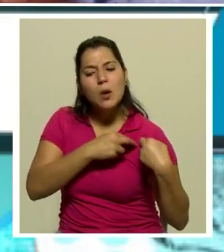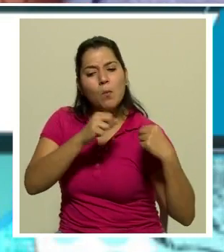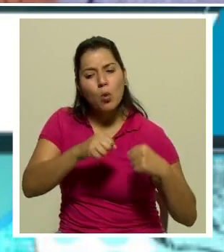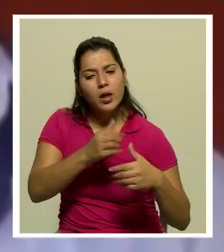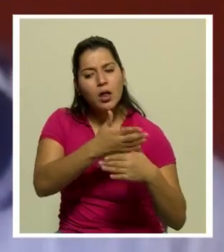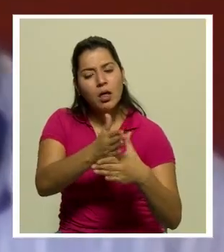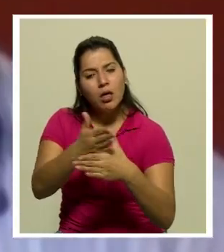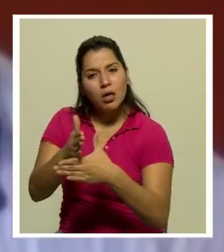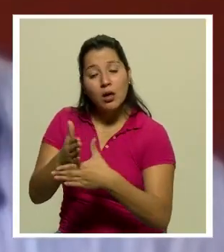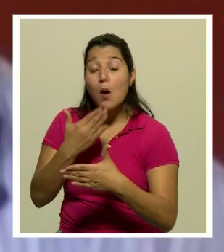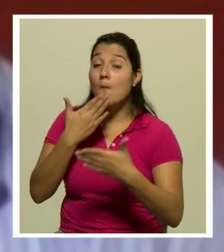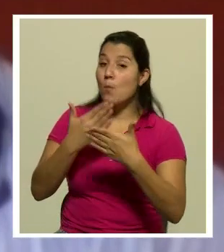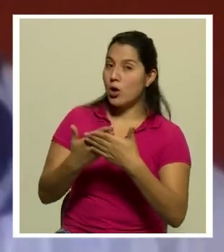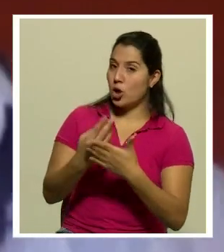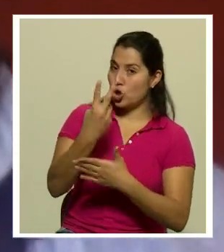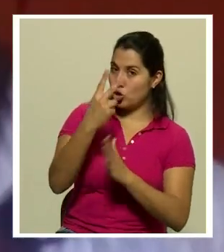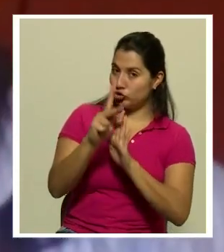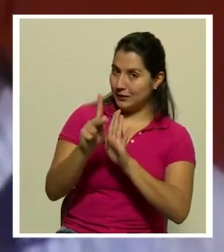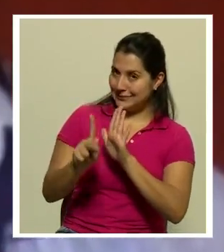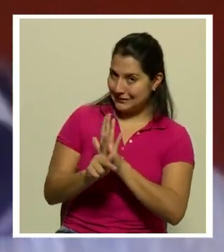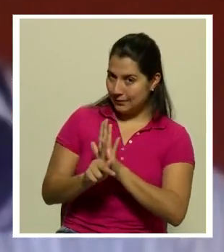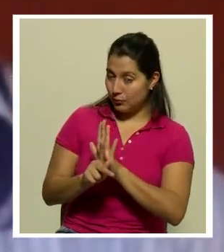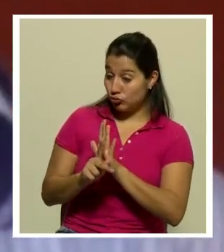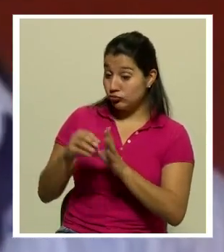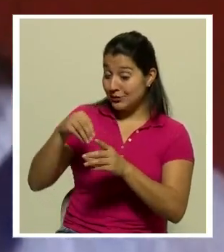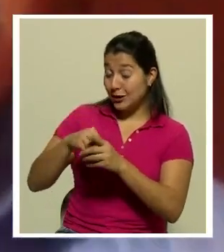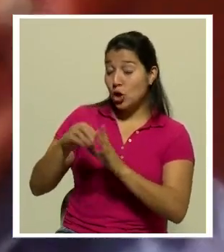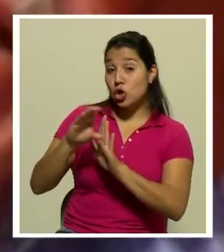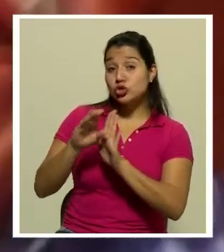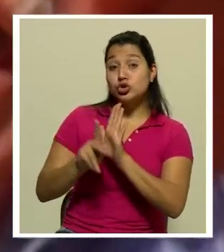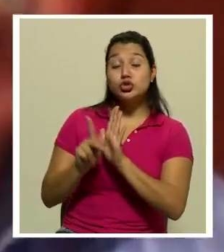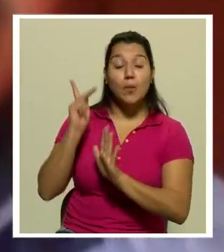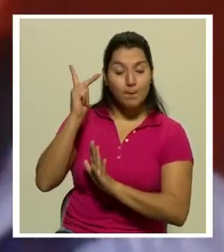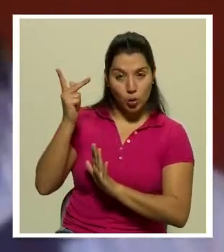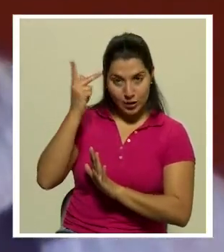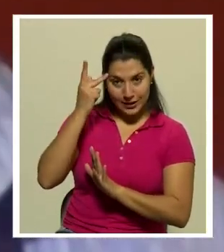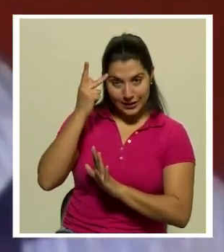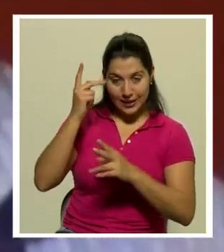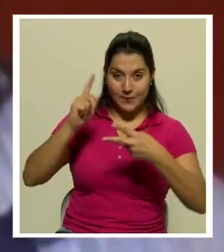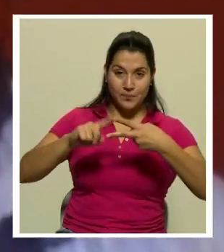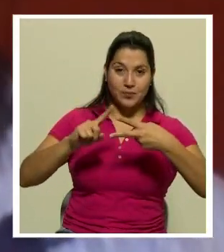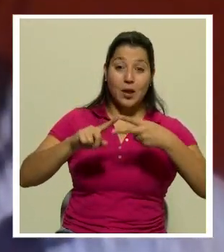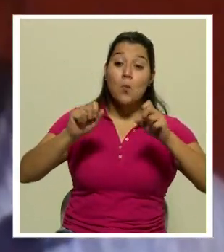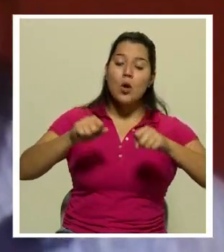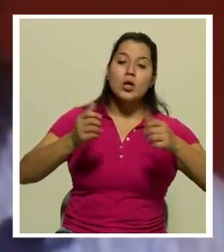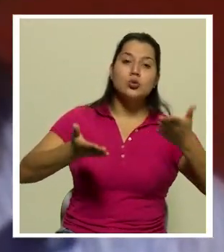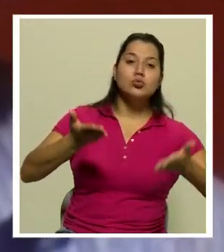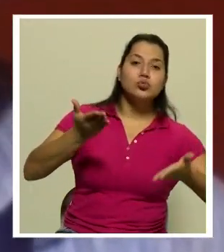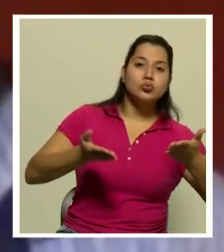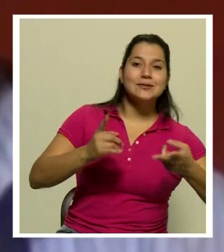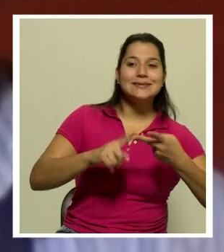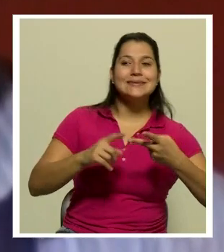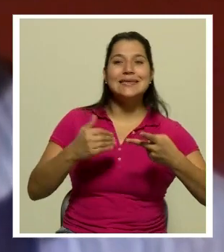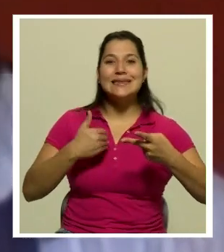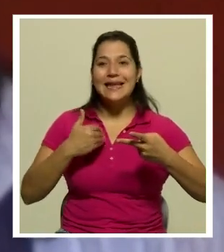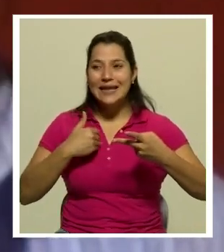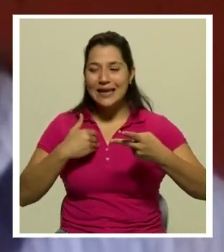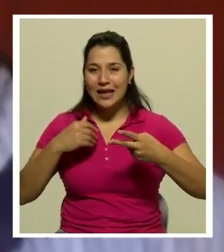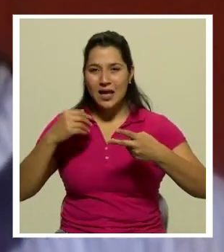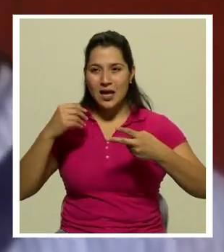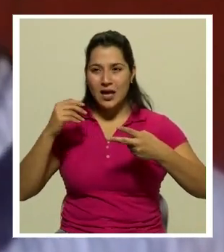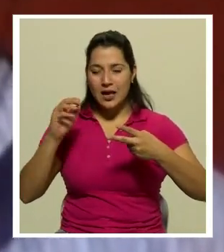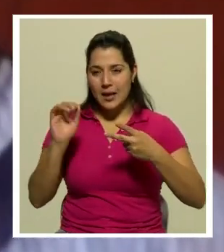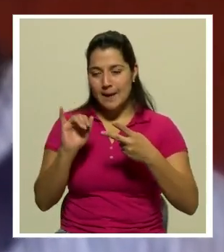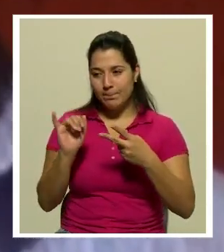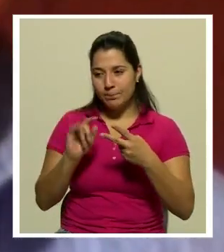principios constitucionales que hay que aplicar aquí. La proporcionalidad y la razonabilidad. Y